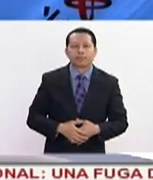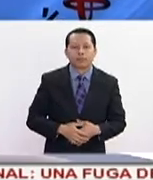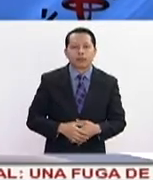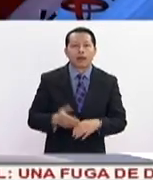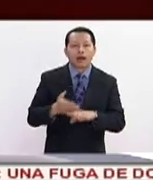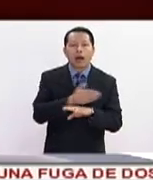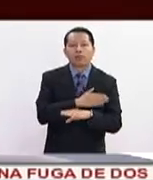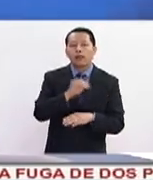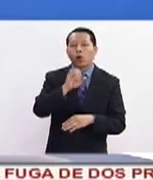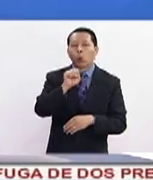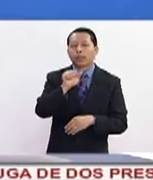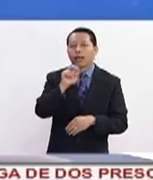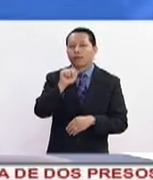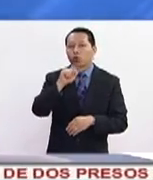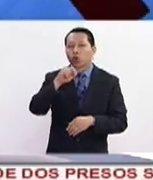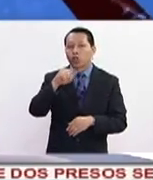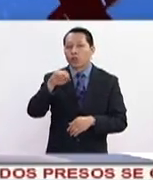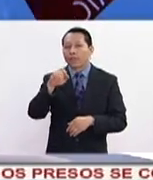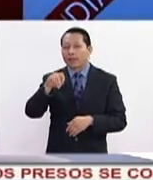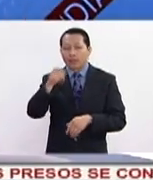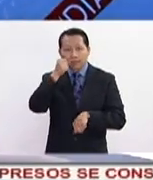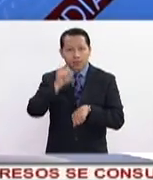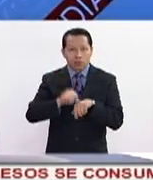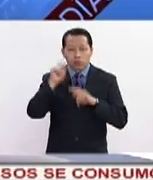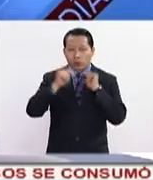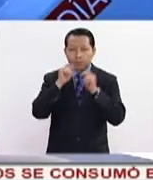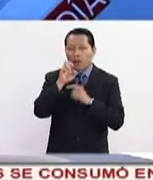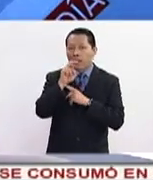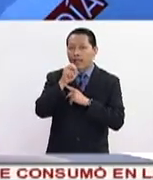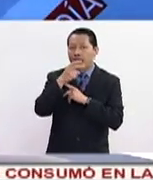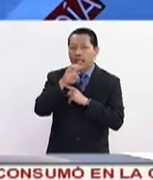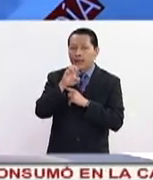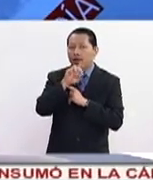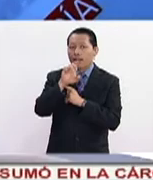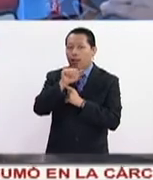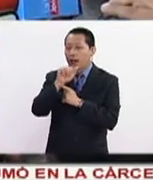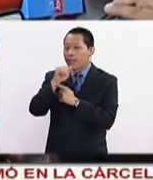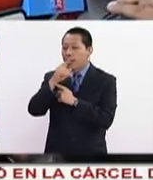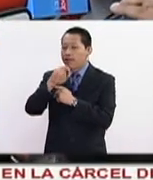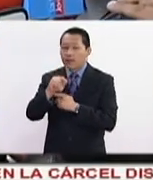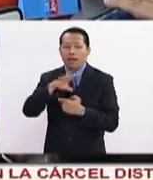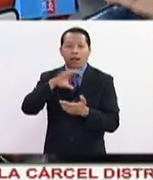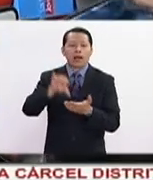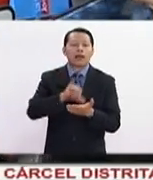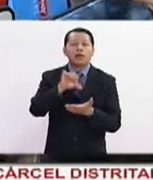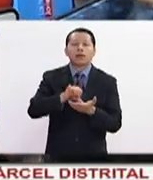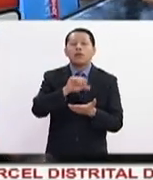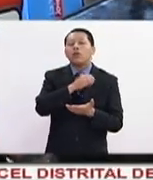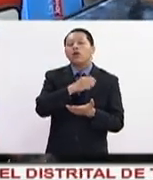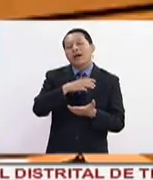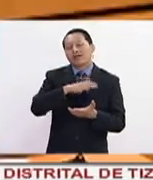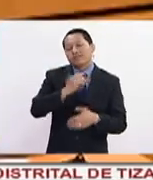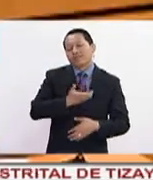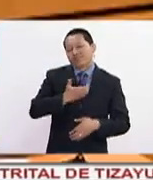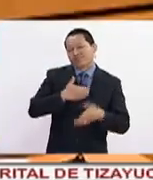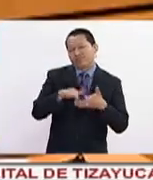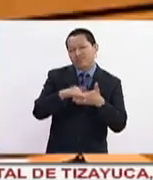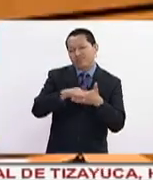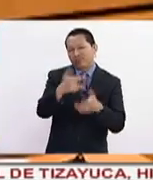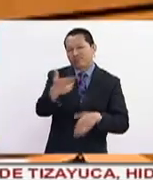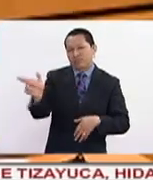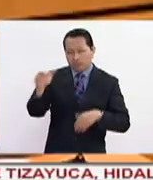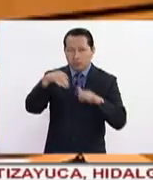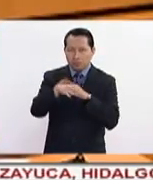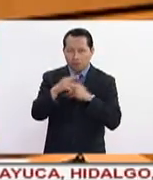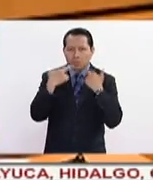Antes, José Antonio Meade se reunió con el secretario de Turismo, Enrique de la Madrid, en un restaurante del Centro Histórico de la Ciudad de México. Conversaron sobre los